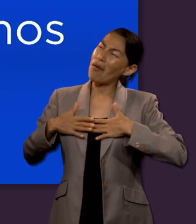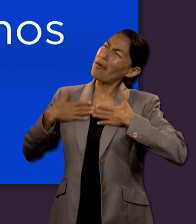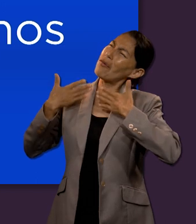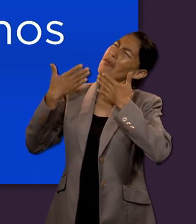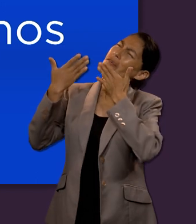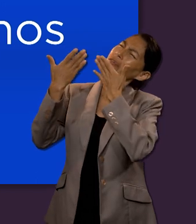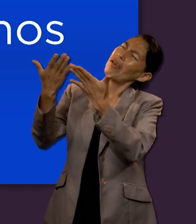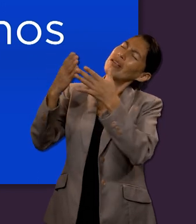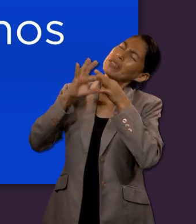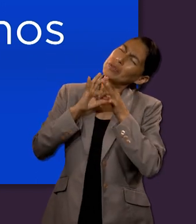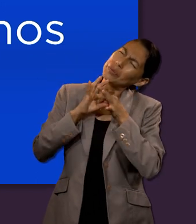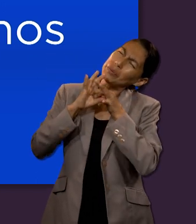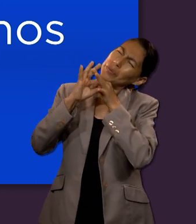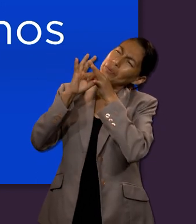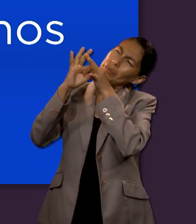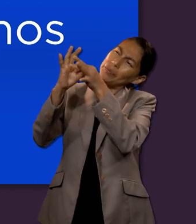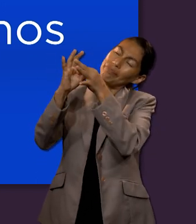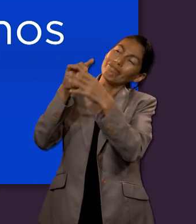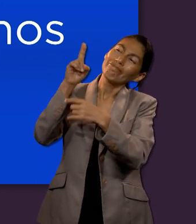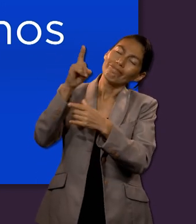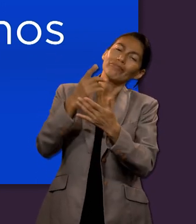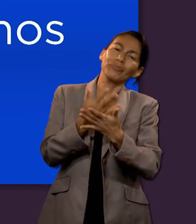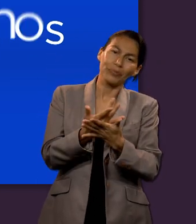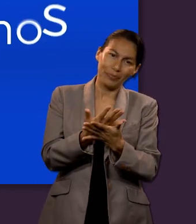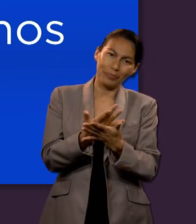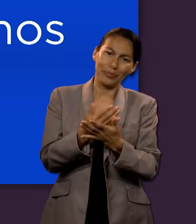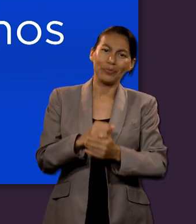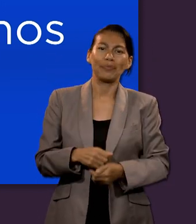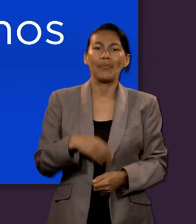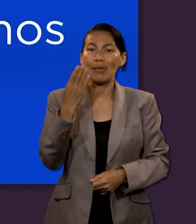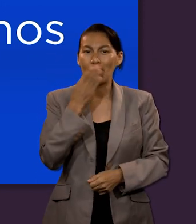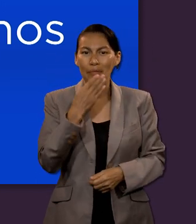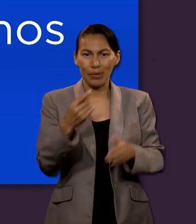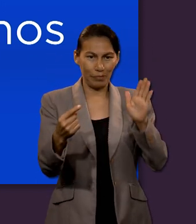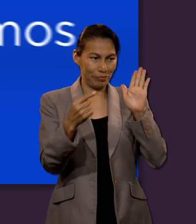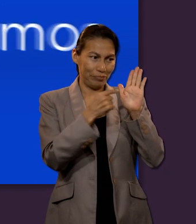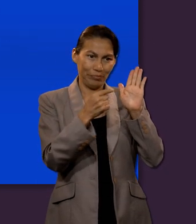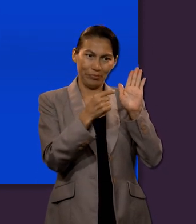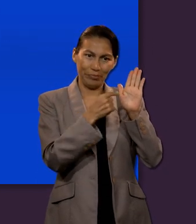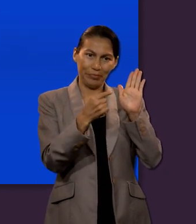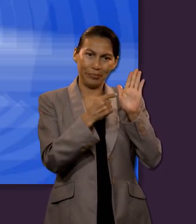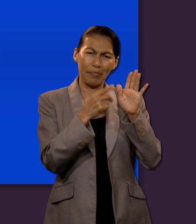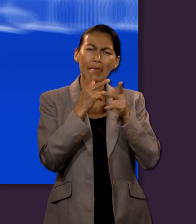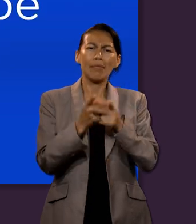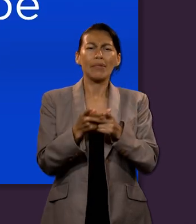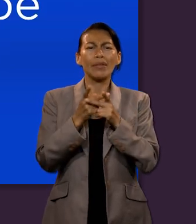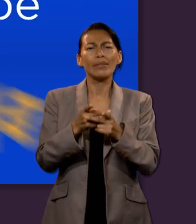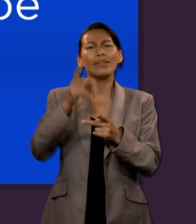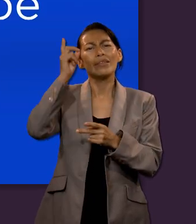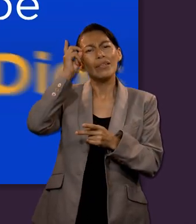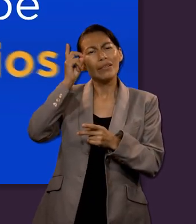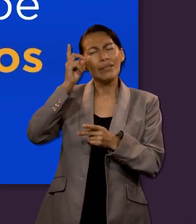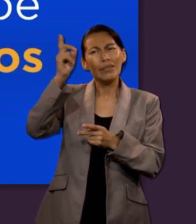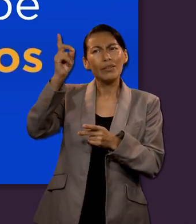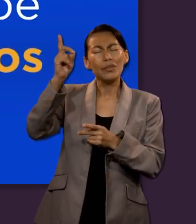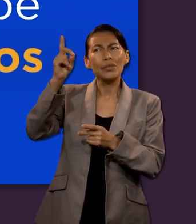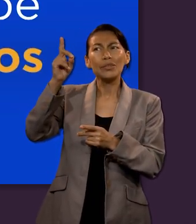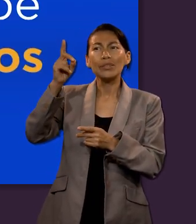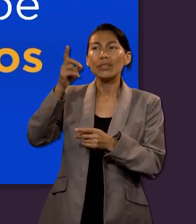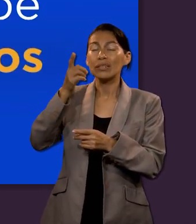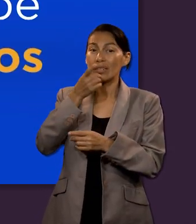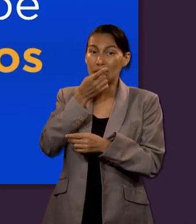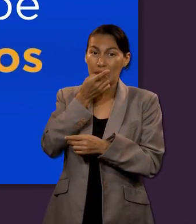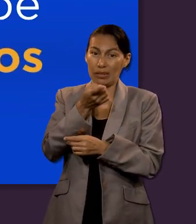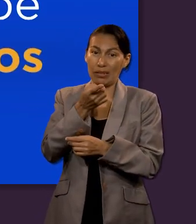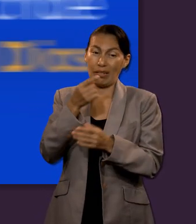posible sólo cuando confiamos en aquel a quien estamos esperando una expresión bíblica que describe